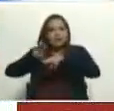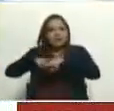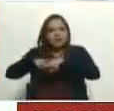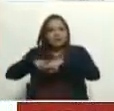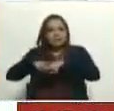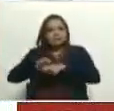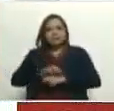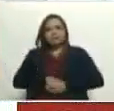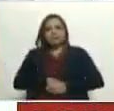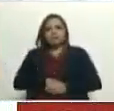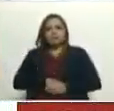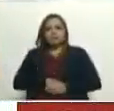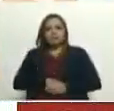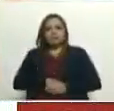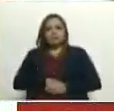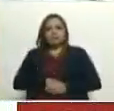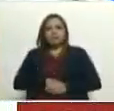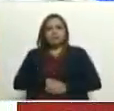Y